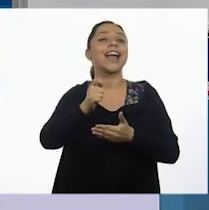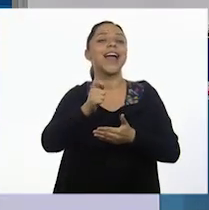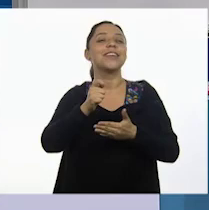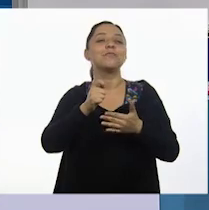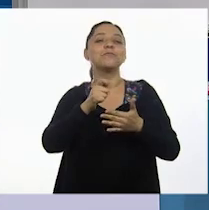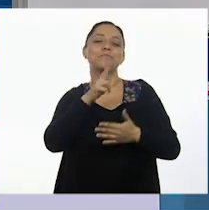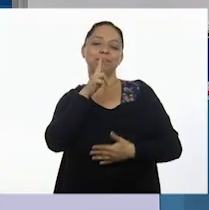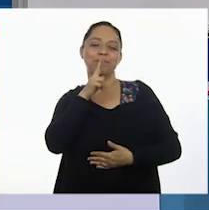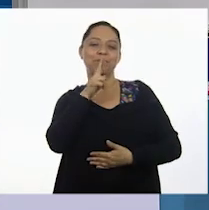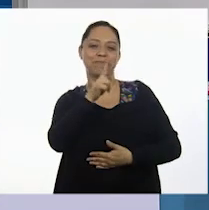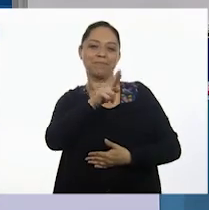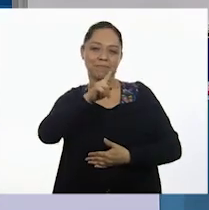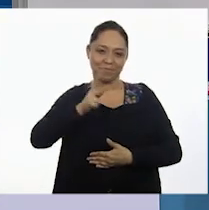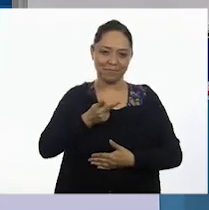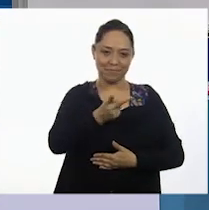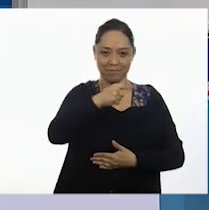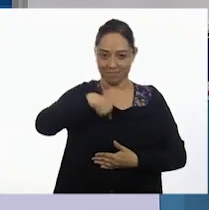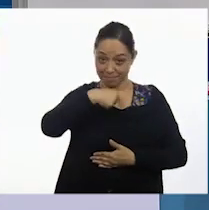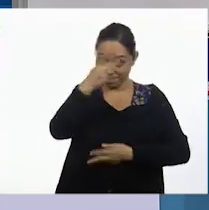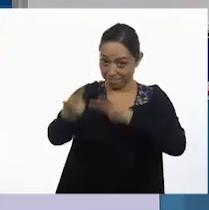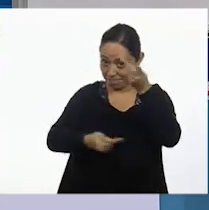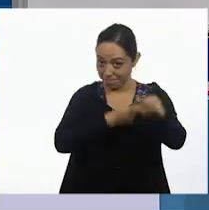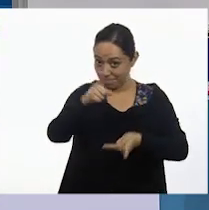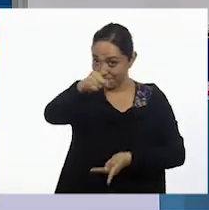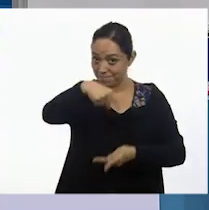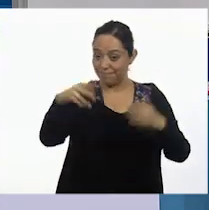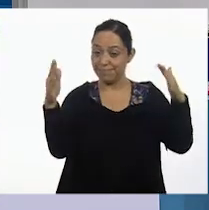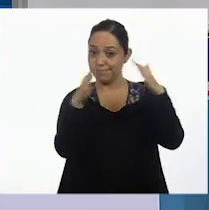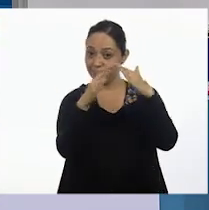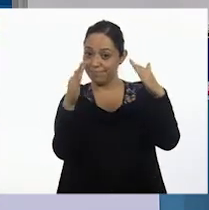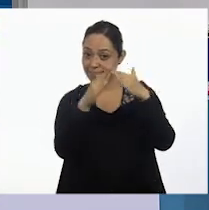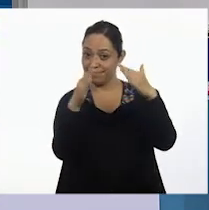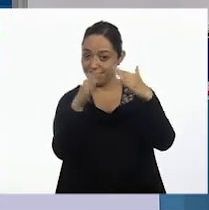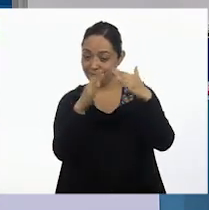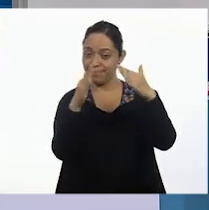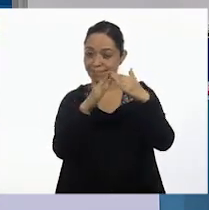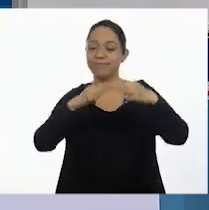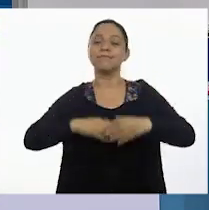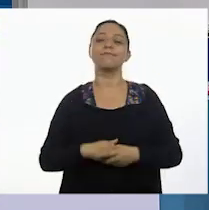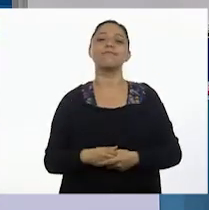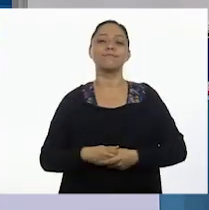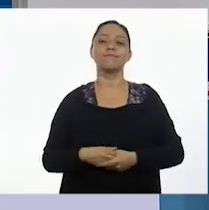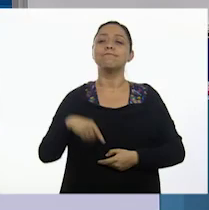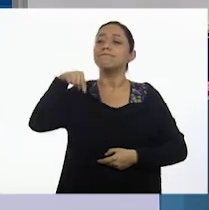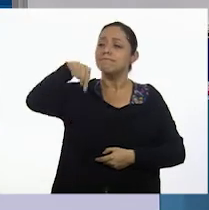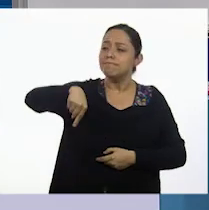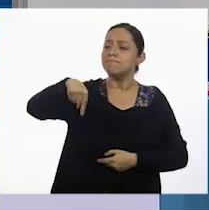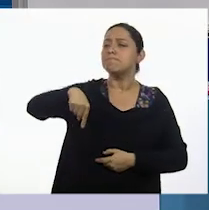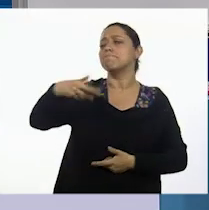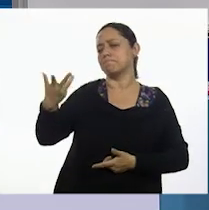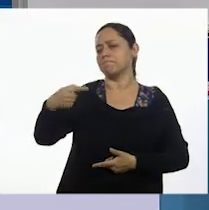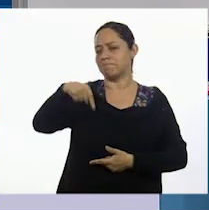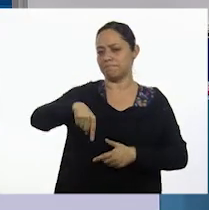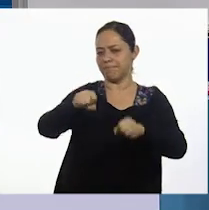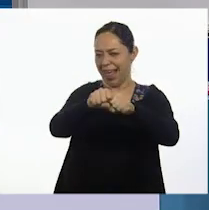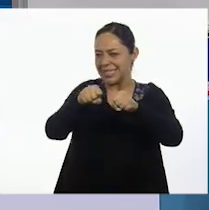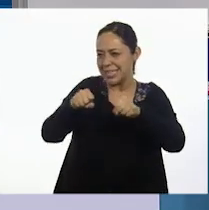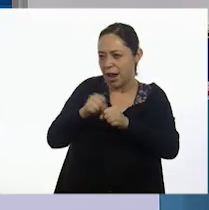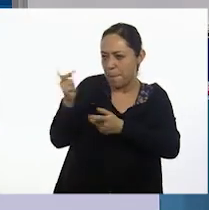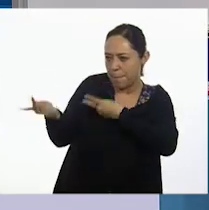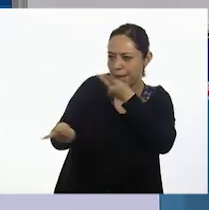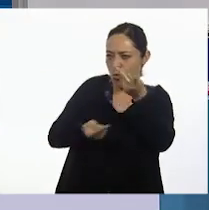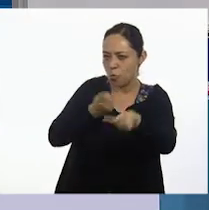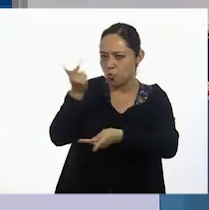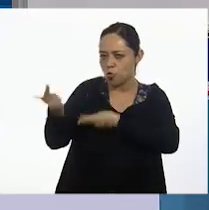algo. Les pregunto a ustedes, estudiantes en casa, también a todos aquí en el salón, a ver,